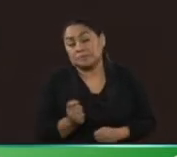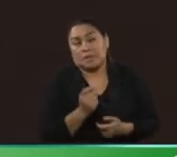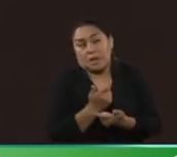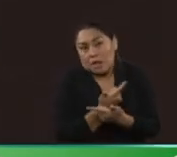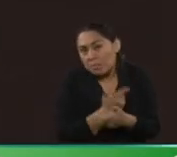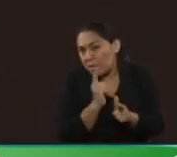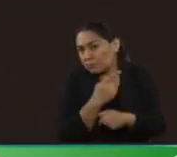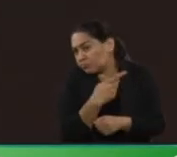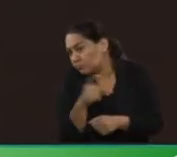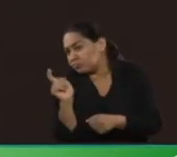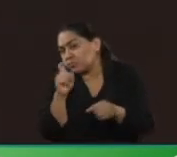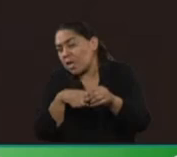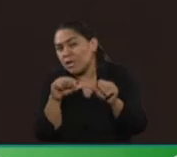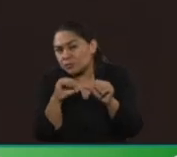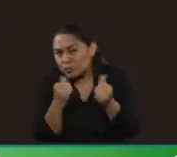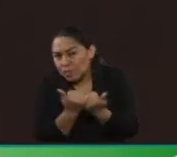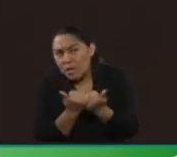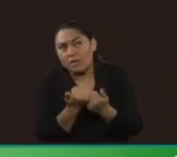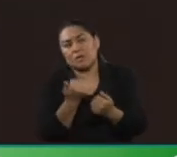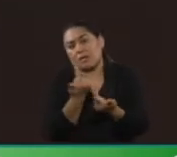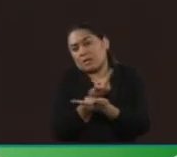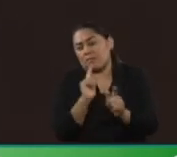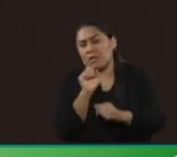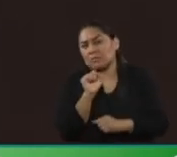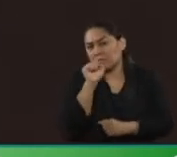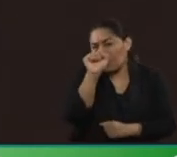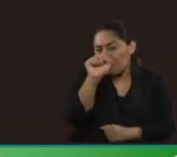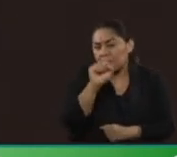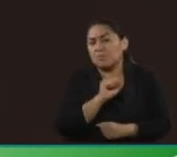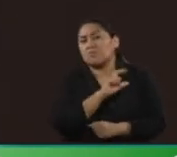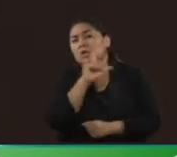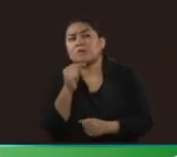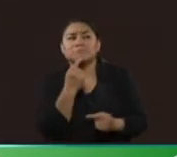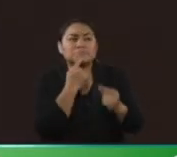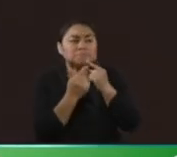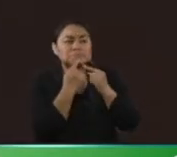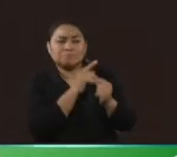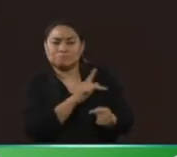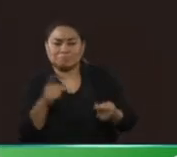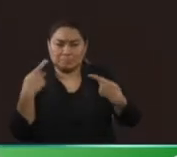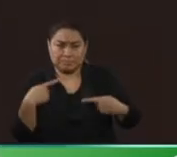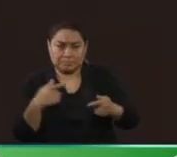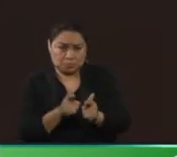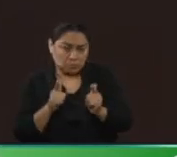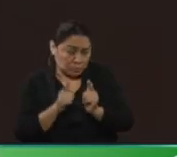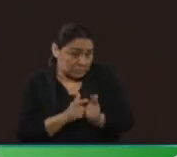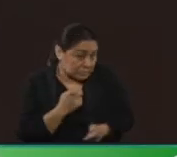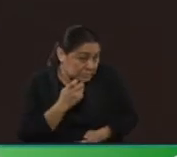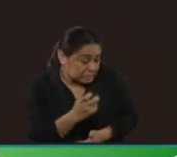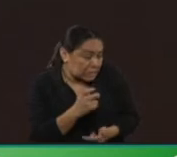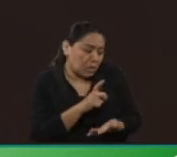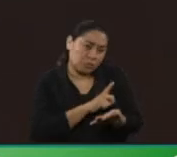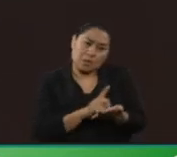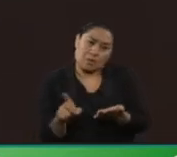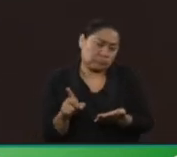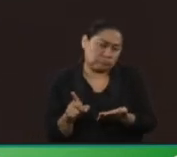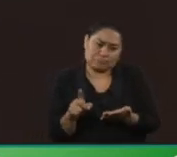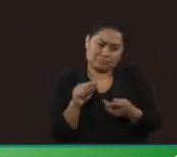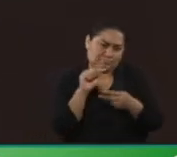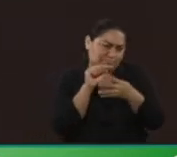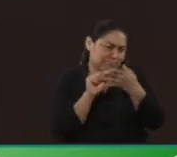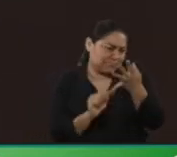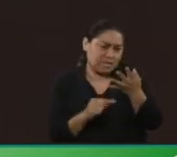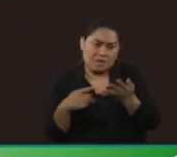de asociación la libertad sindical y la negociación colectiva son derechos del núcleo de derechos que